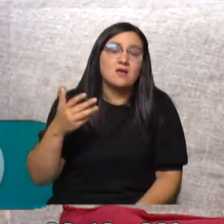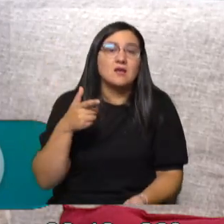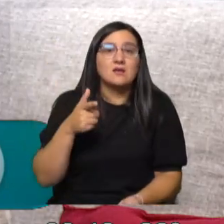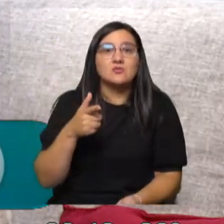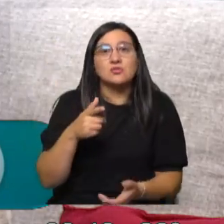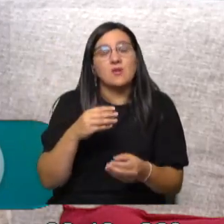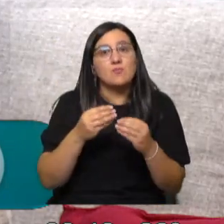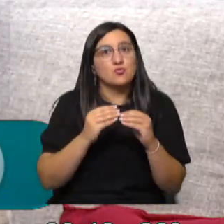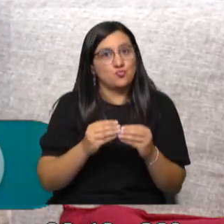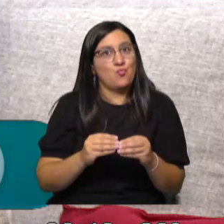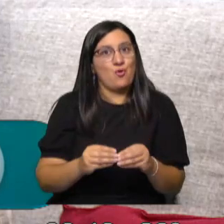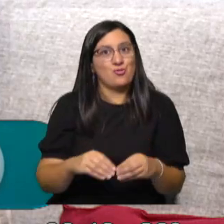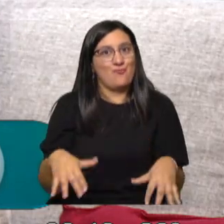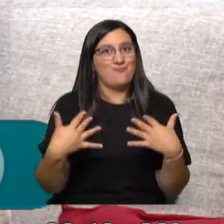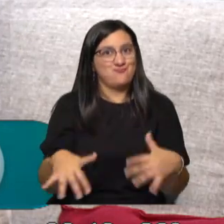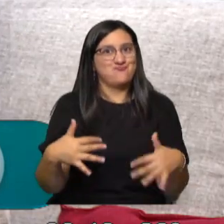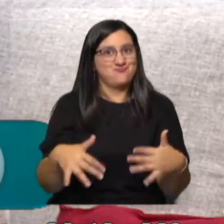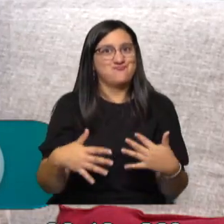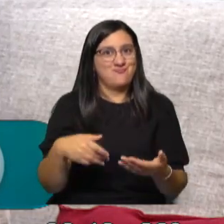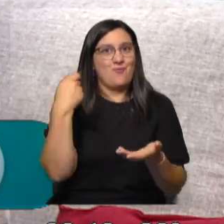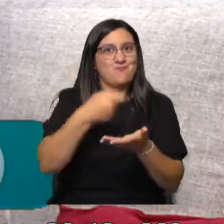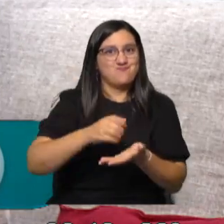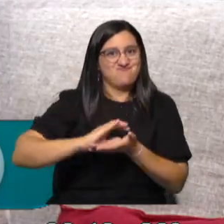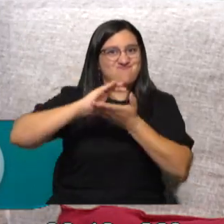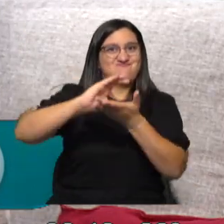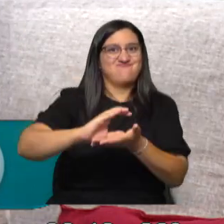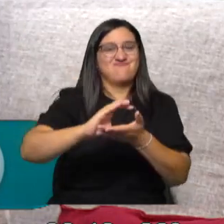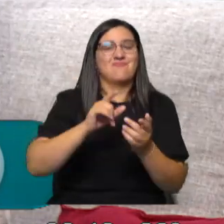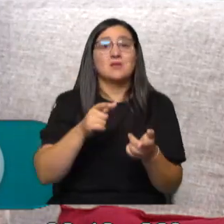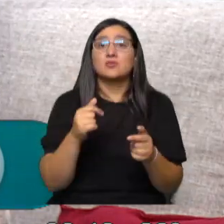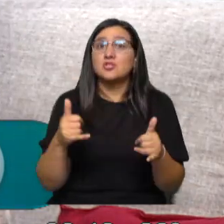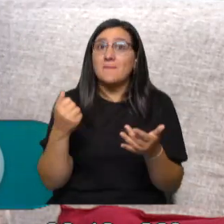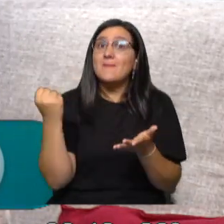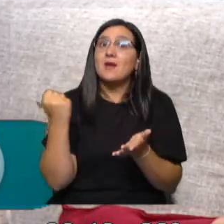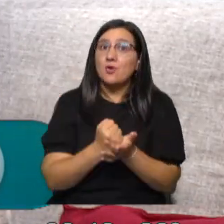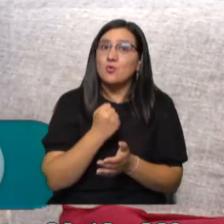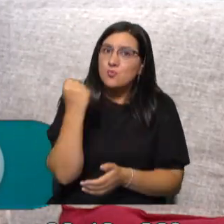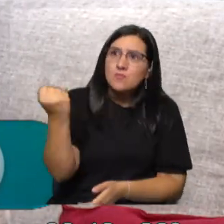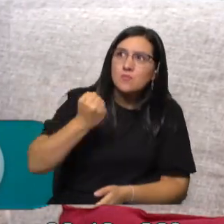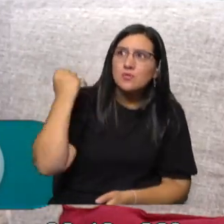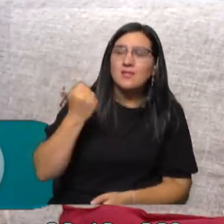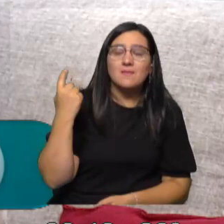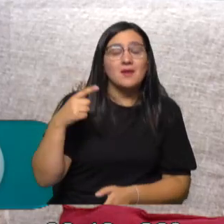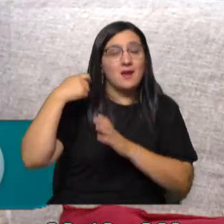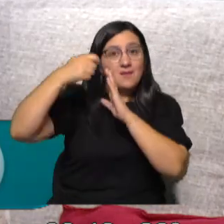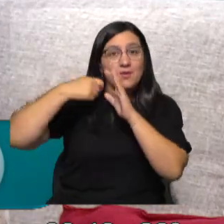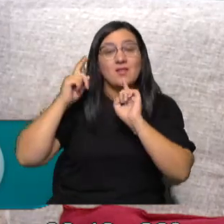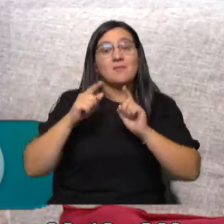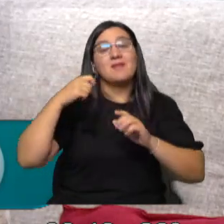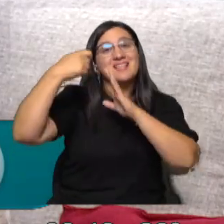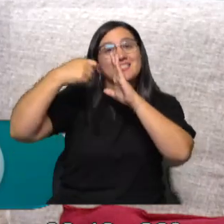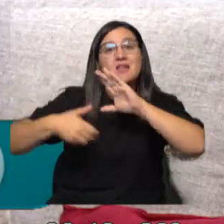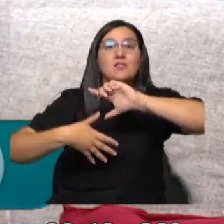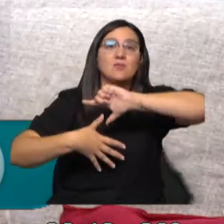con presupuestos enormes. Entonces, eso ya marca algo muy importante para esta peli y para el cine latinoamericano